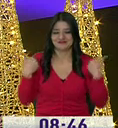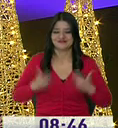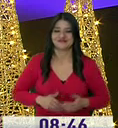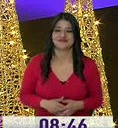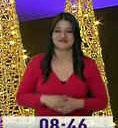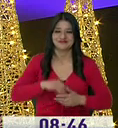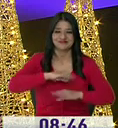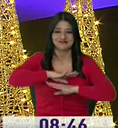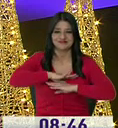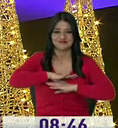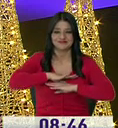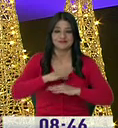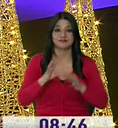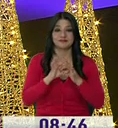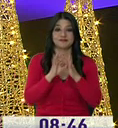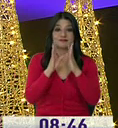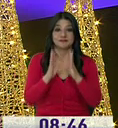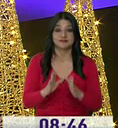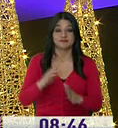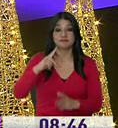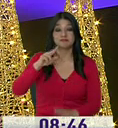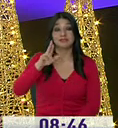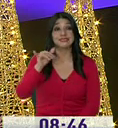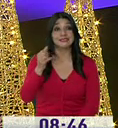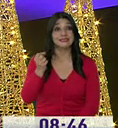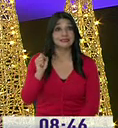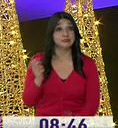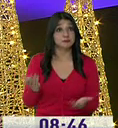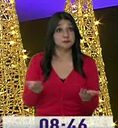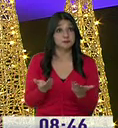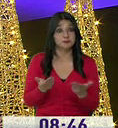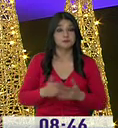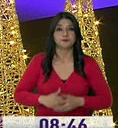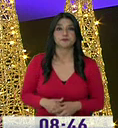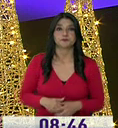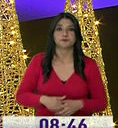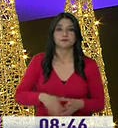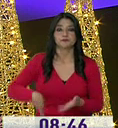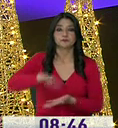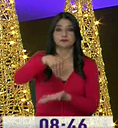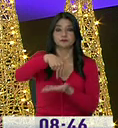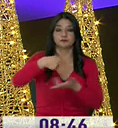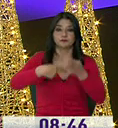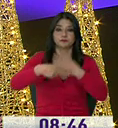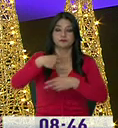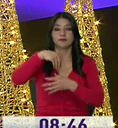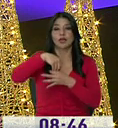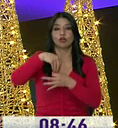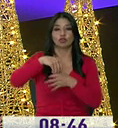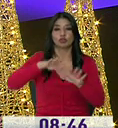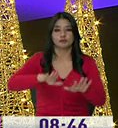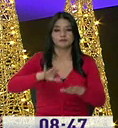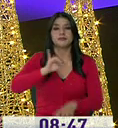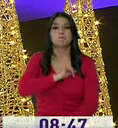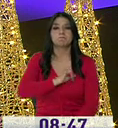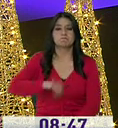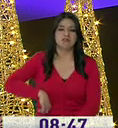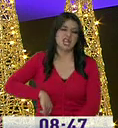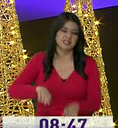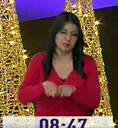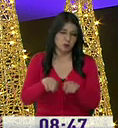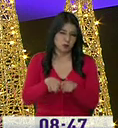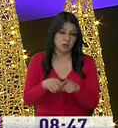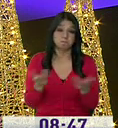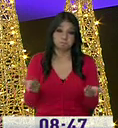de satisfacciones. Priscila Cadena, vamos contigo. Ella se encuentra en el Centro Comercial del Ahorro. Es una Ipiales, ¿no? Si saben